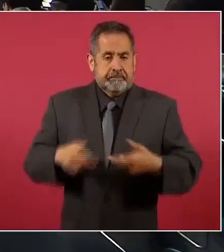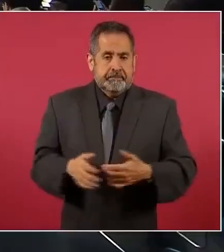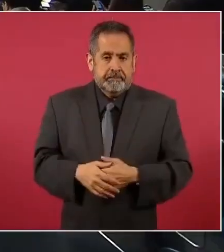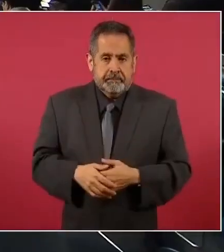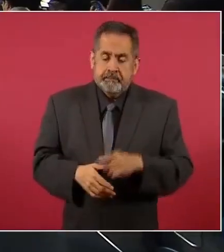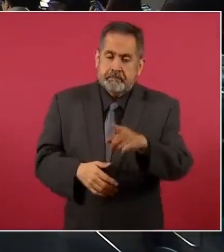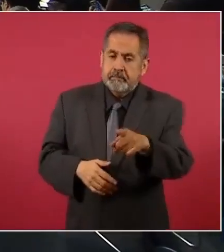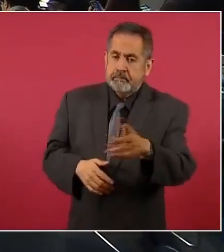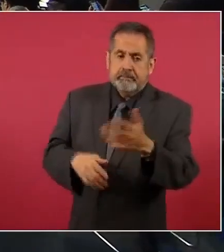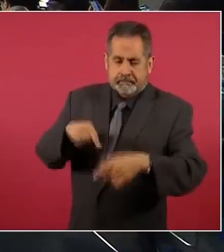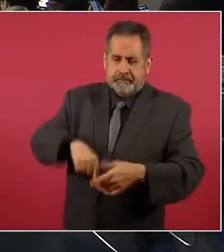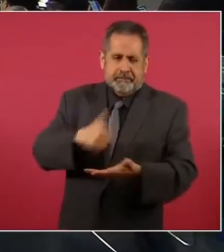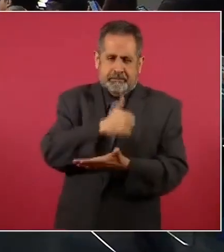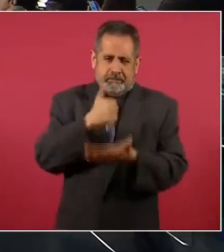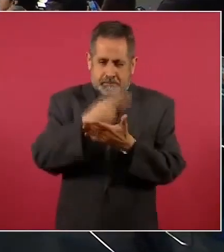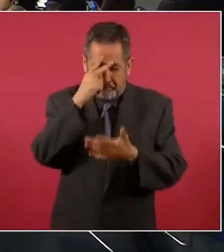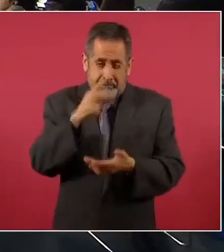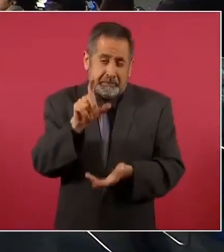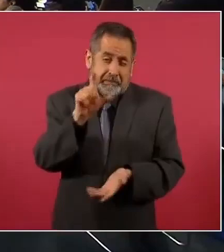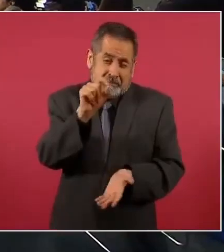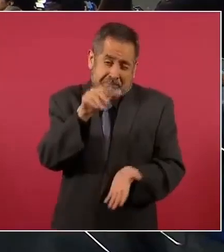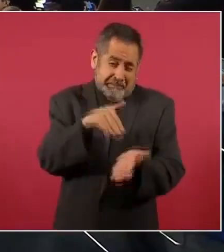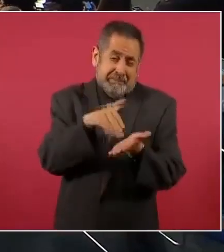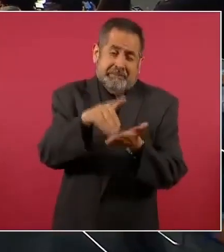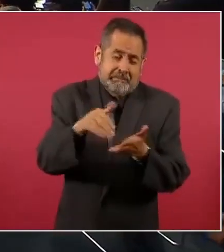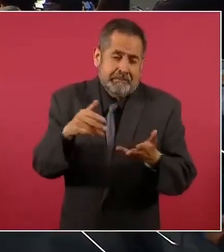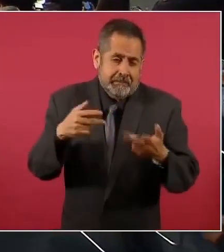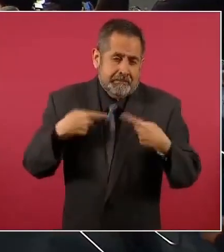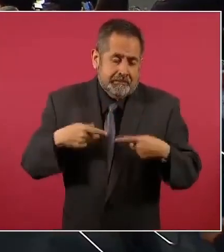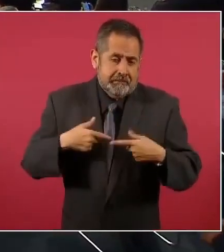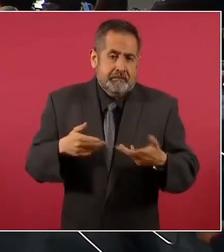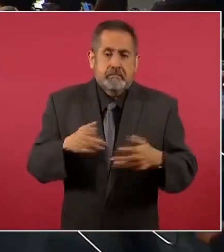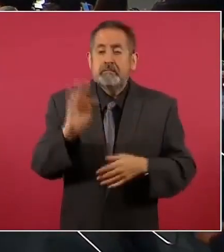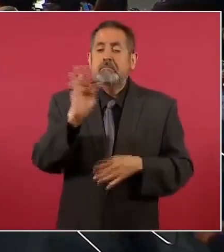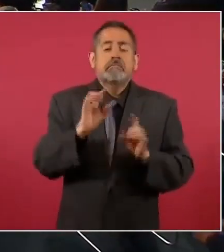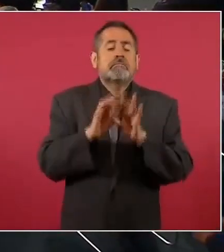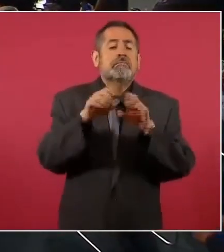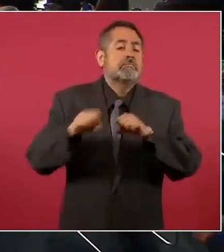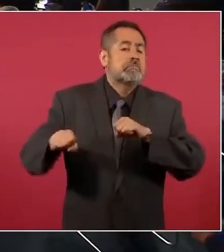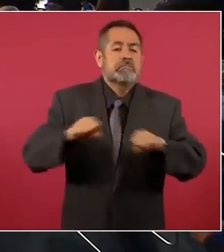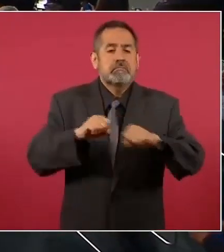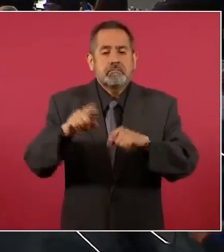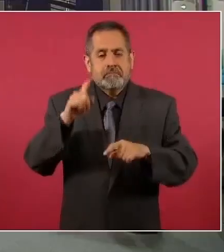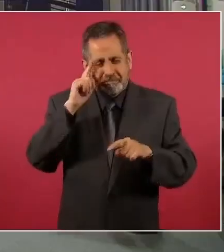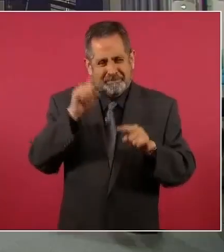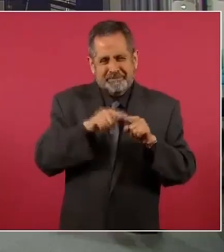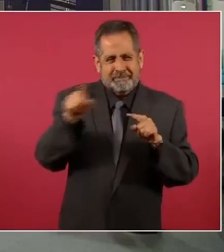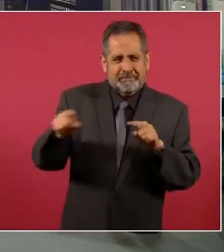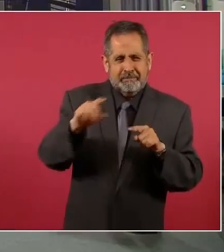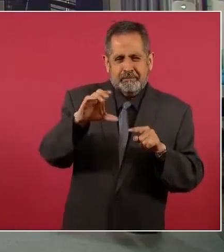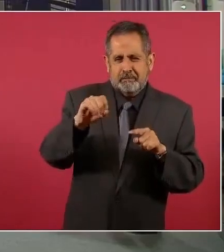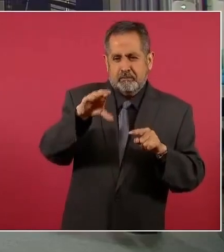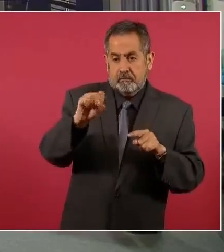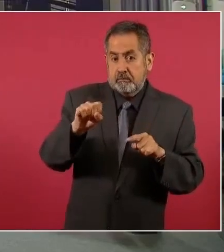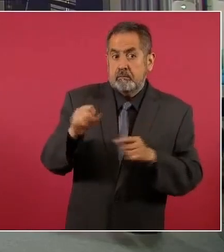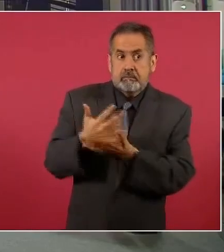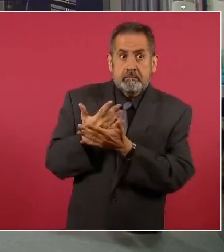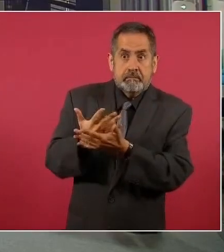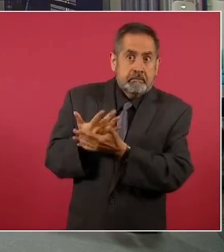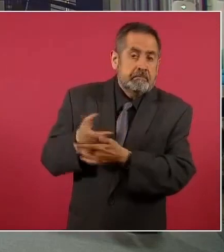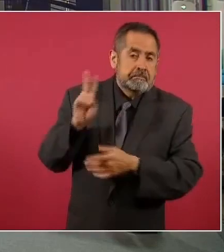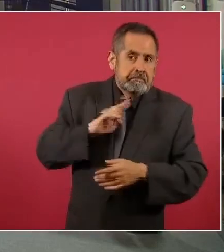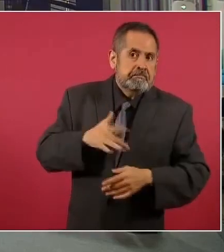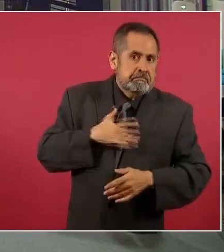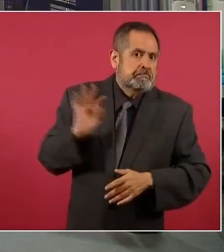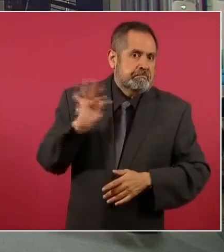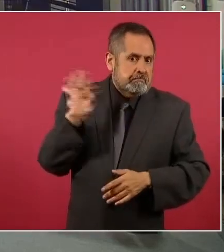hablando de aquí en Ciudad de México, 20 millones en el Valle de México. Sí. Vaya a pasar el sismo de lo de la placa de Cocos, que está pendiente, está patente